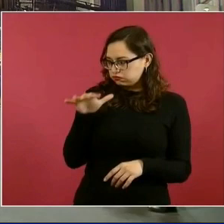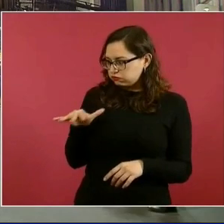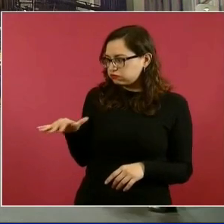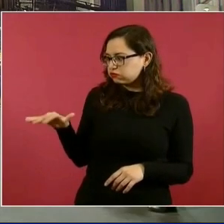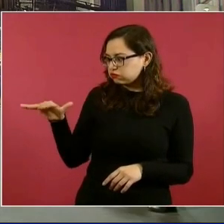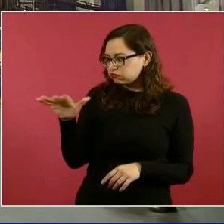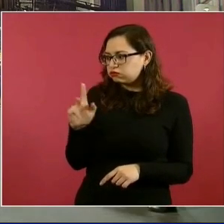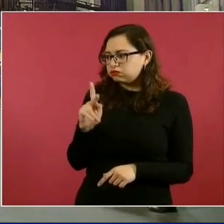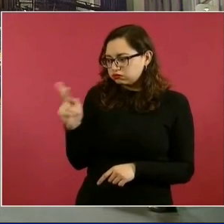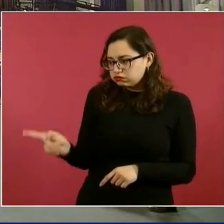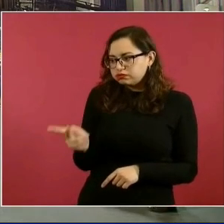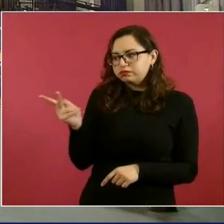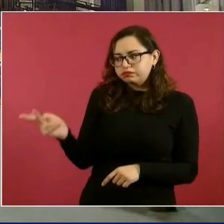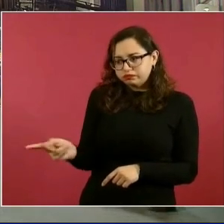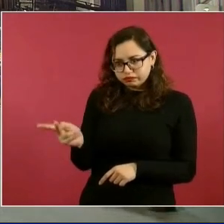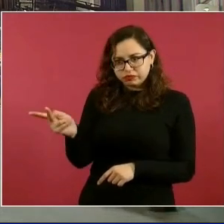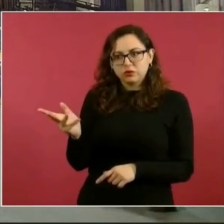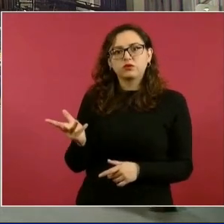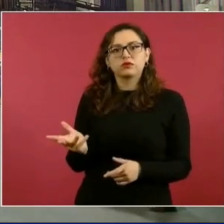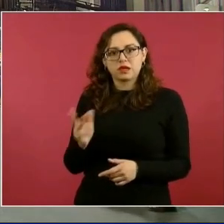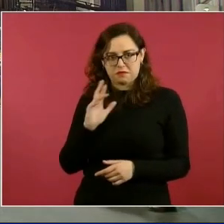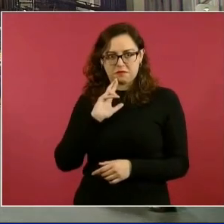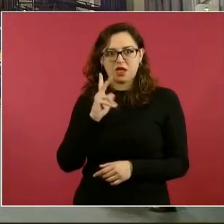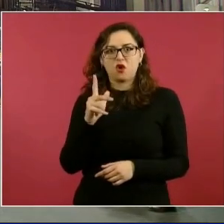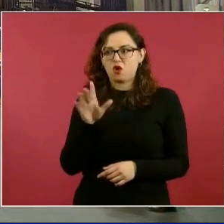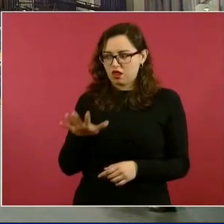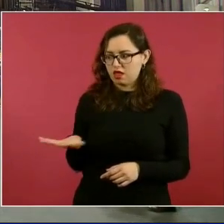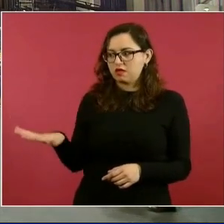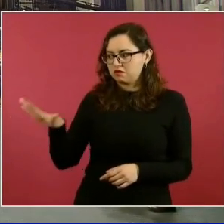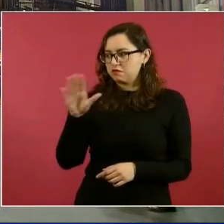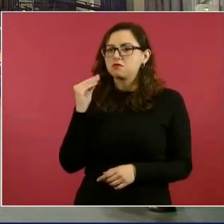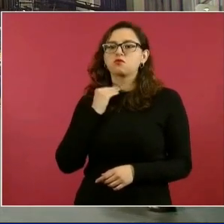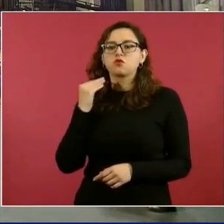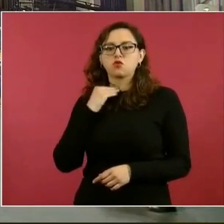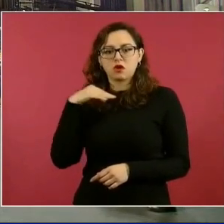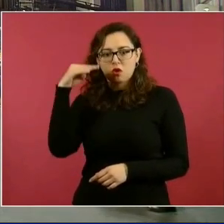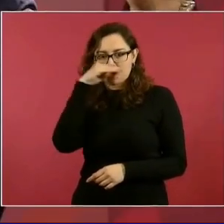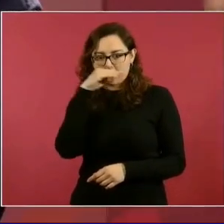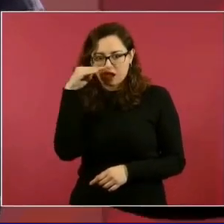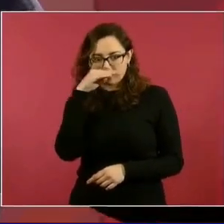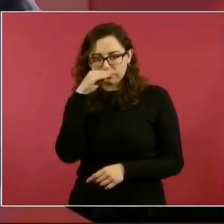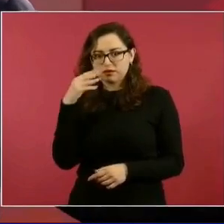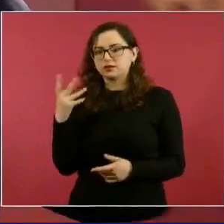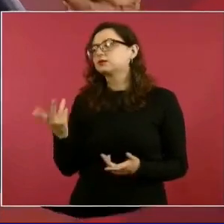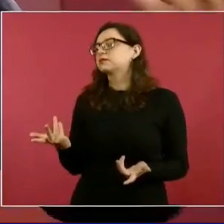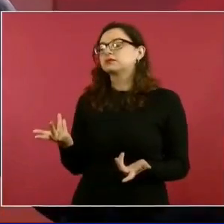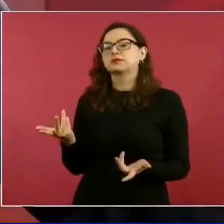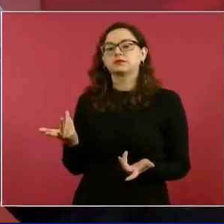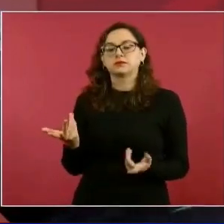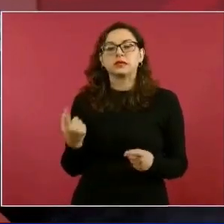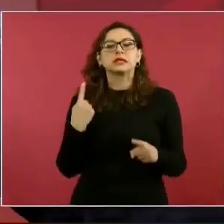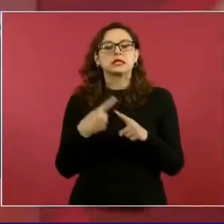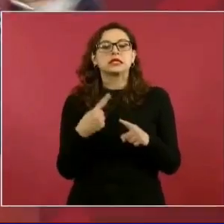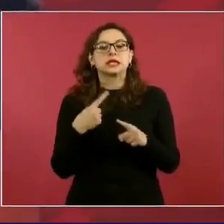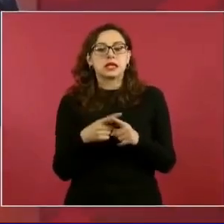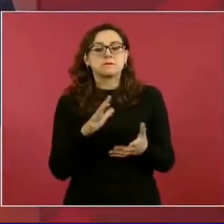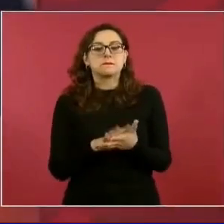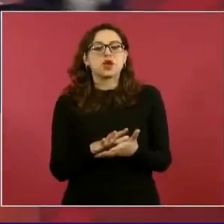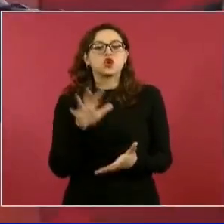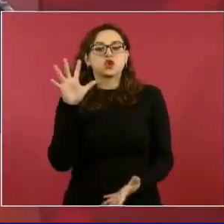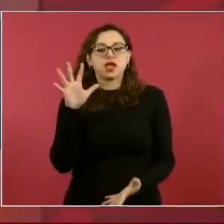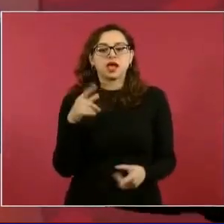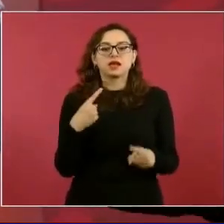a los que no tienen con qué comprar su inocencia. ¿Y cuáles son los abogados que predominan? ¿Quiénes son los que tienen